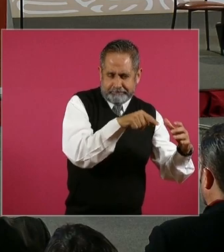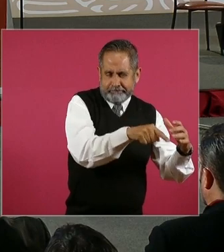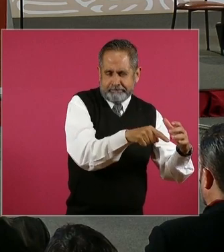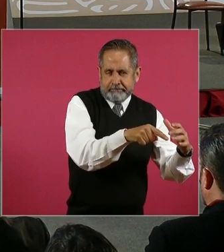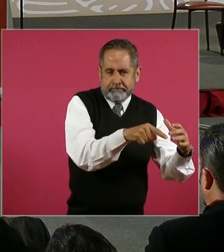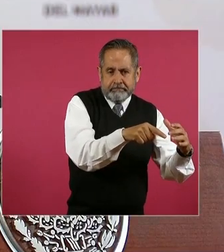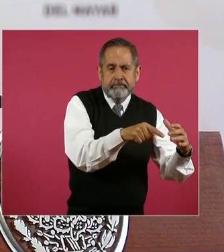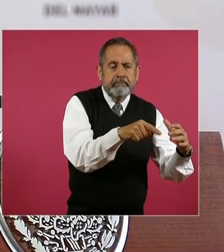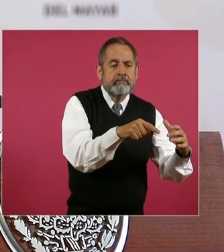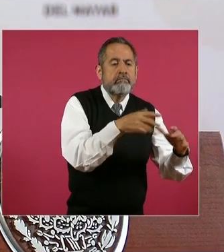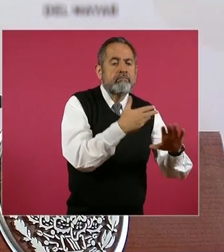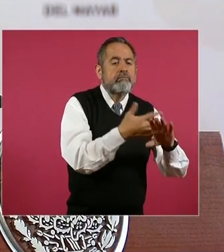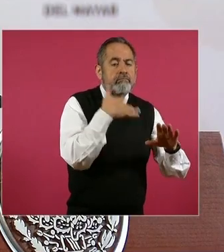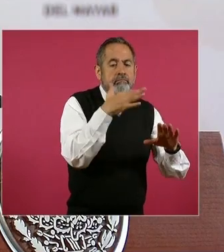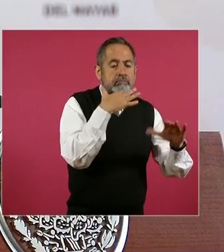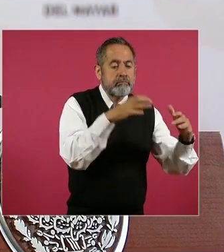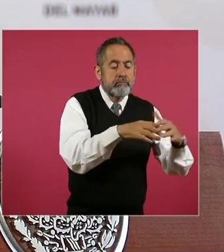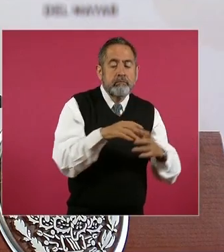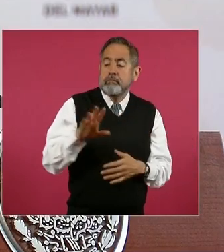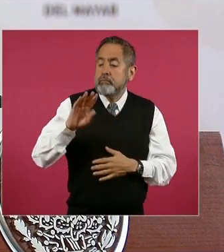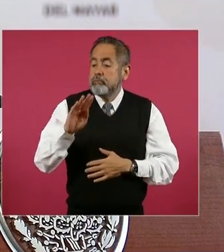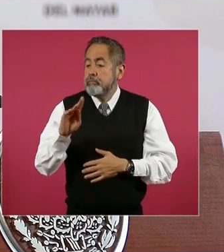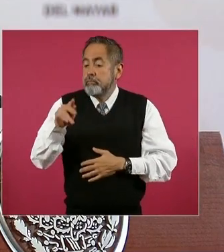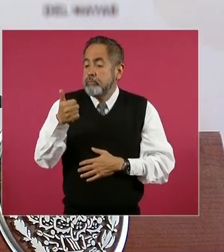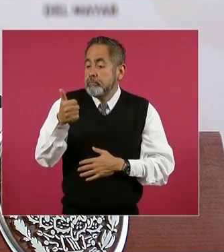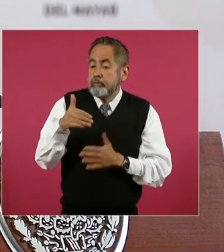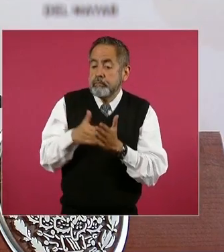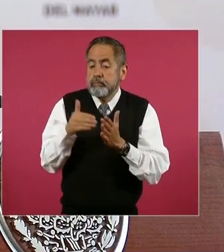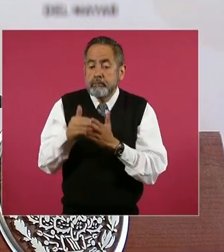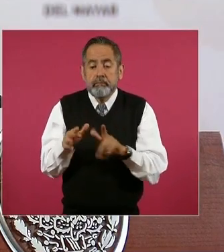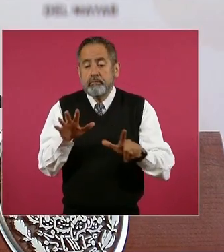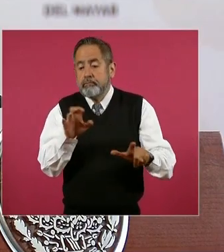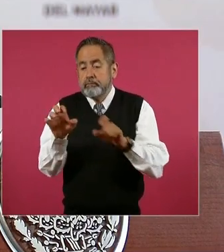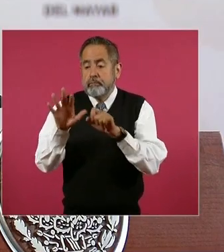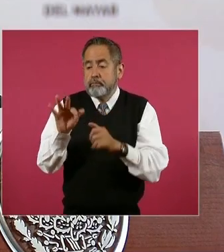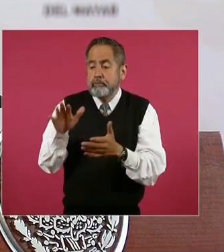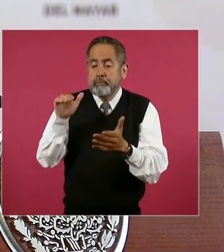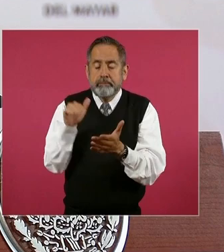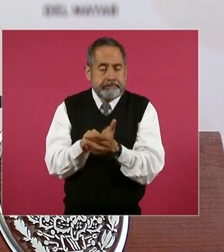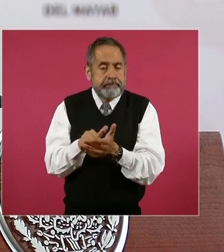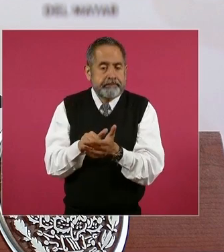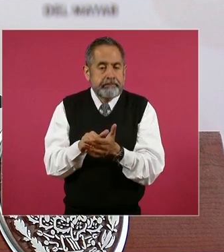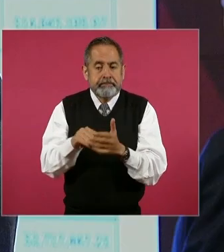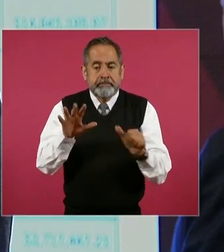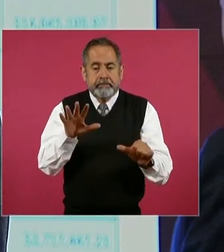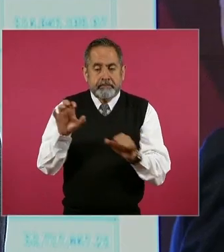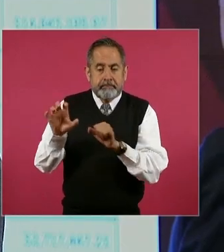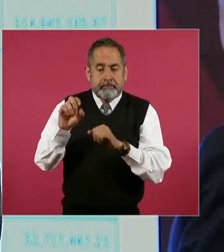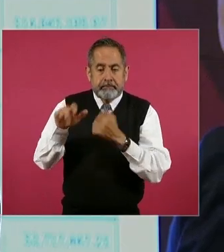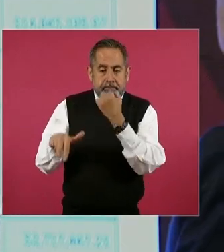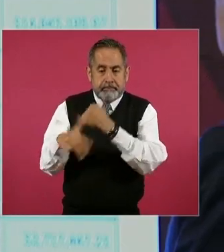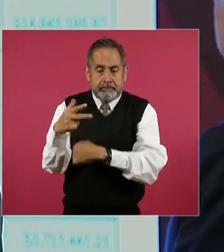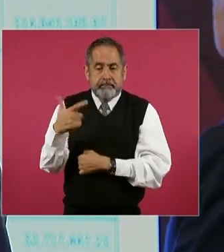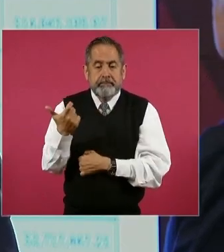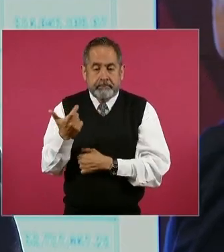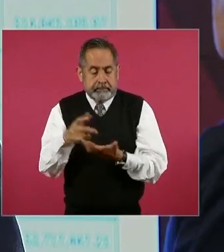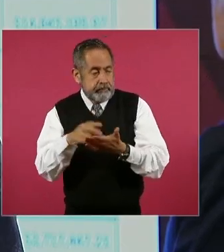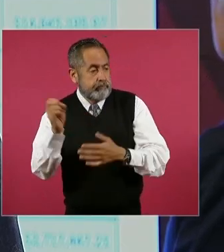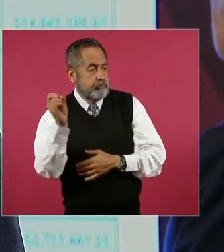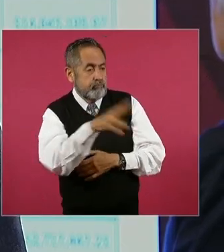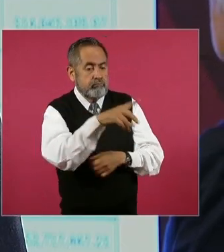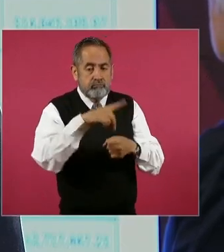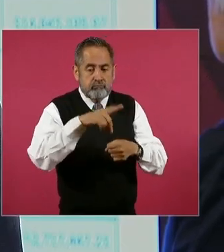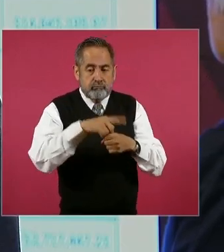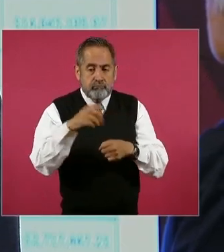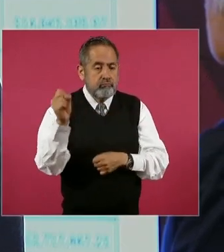impunidad recibió 96 m 740,000 613 pesos